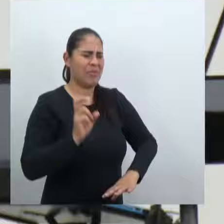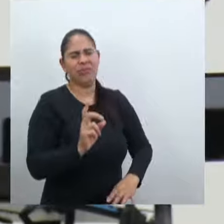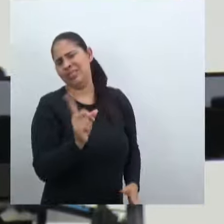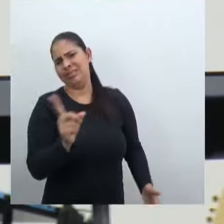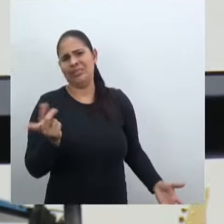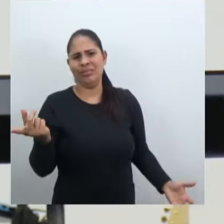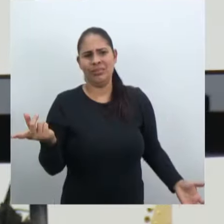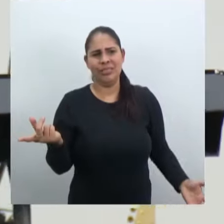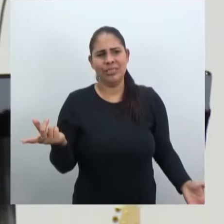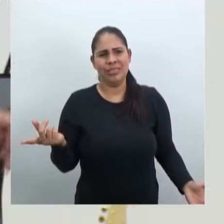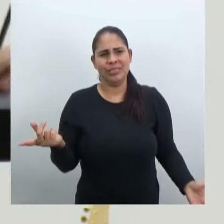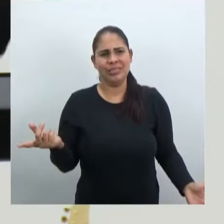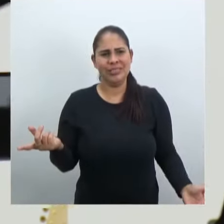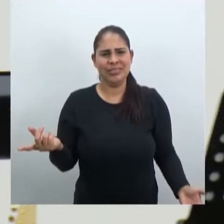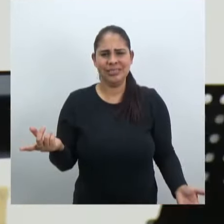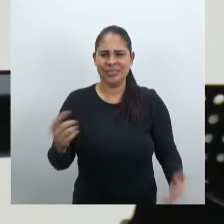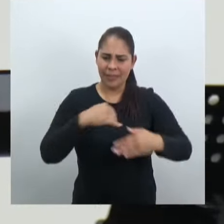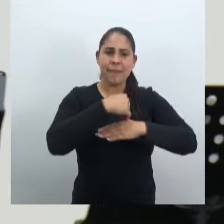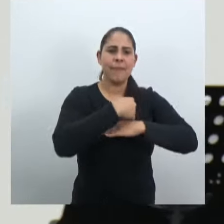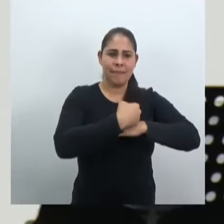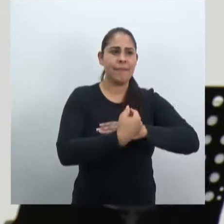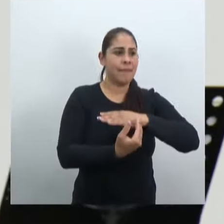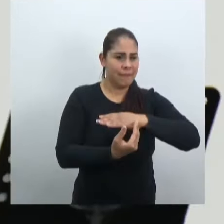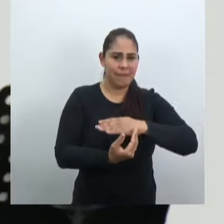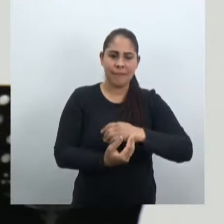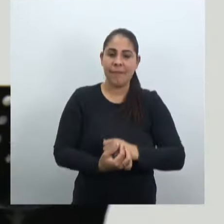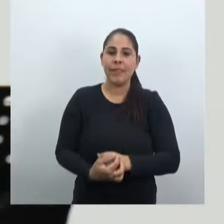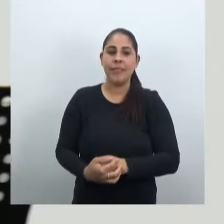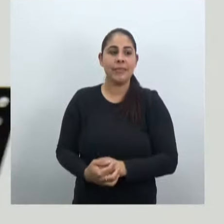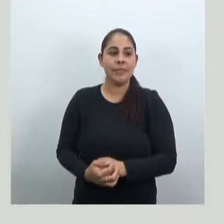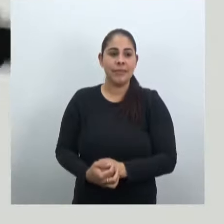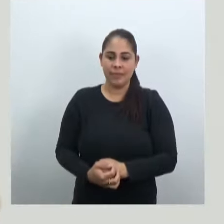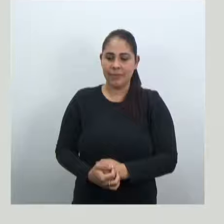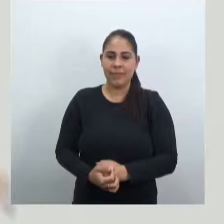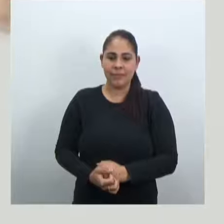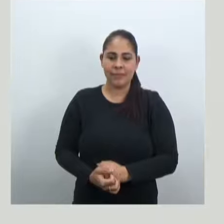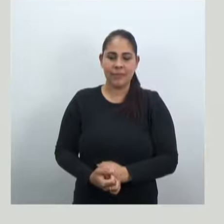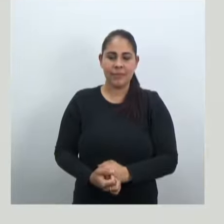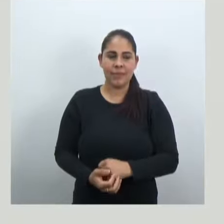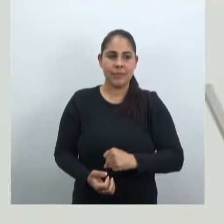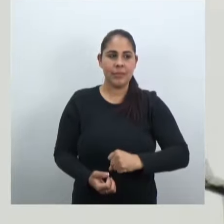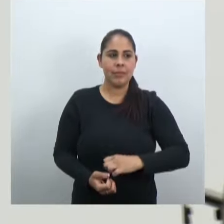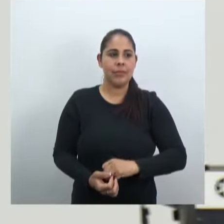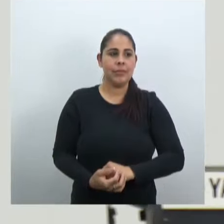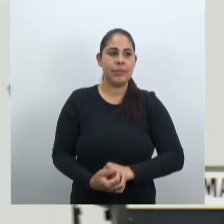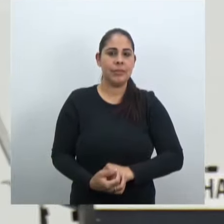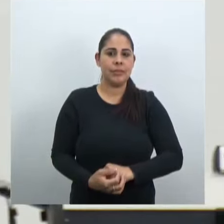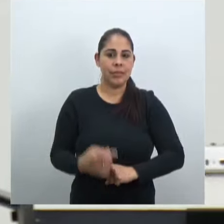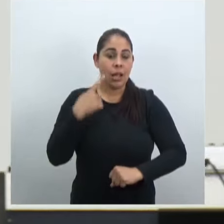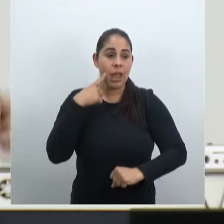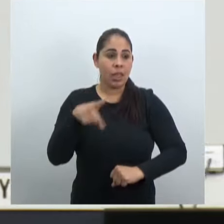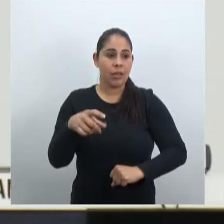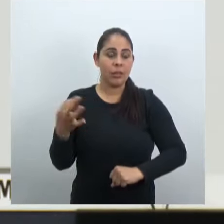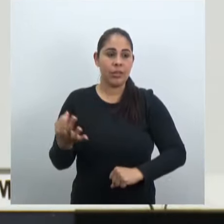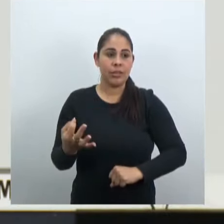Quillo, niño, ya está. Eres más pesado que una ballena en brazos a esta hora. Vete a casa. Dice: os digo